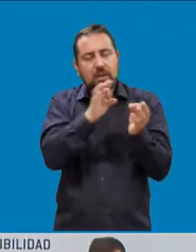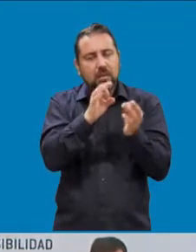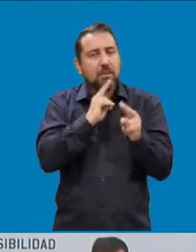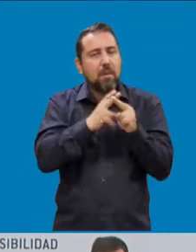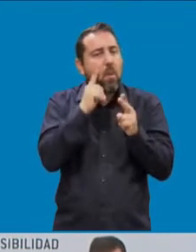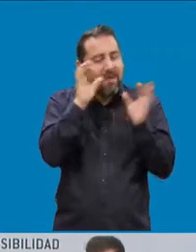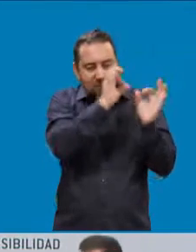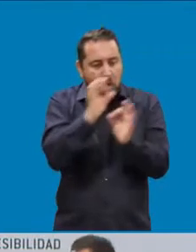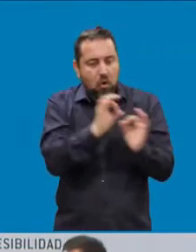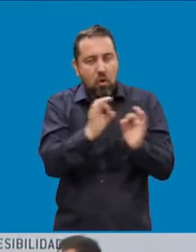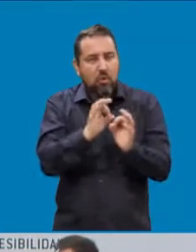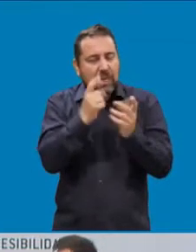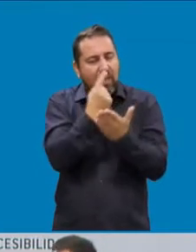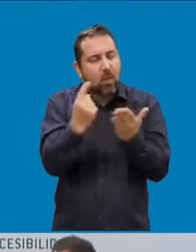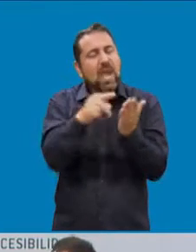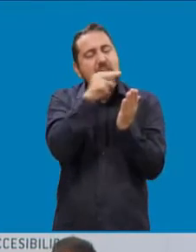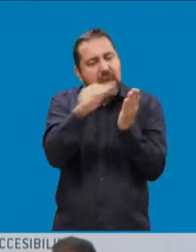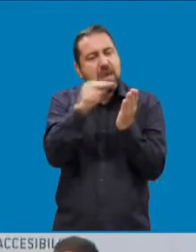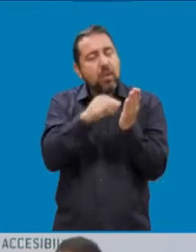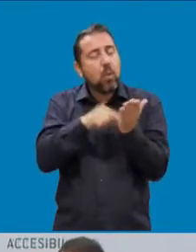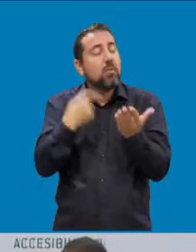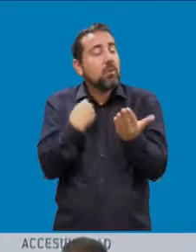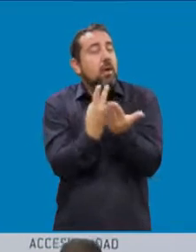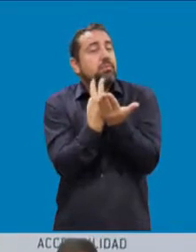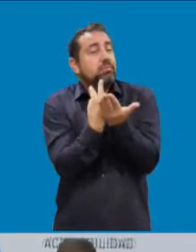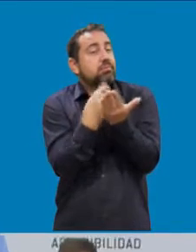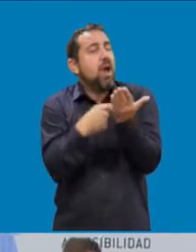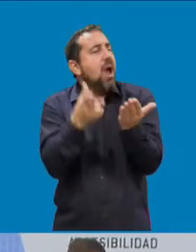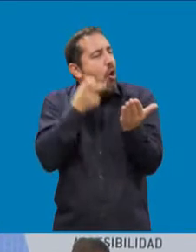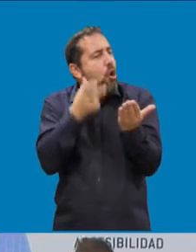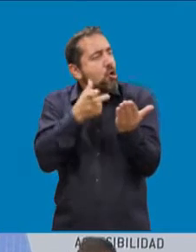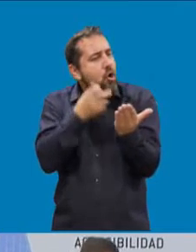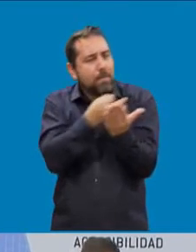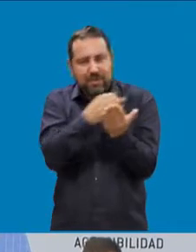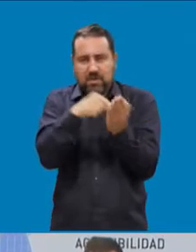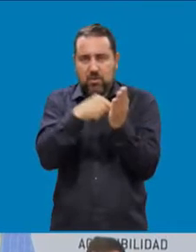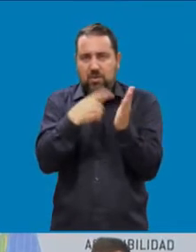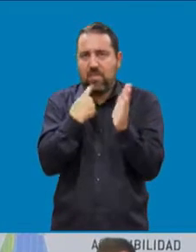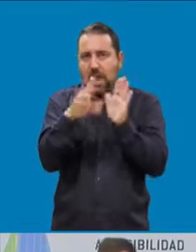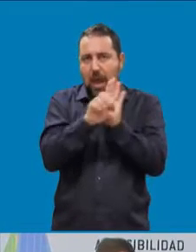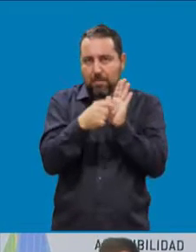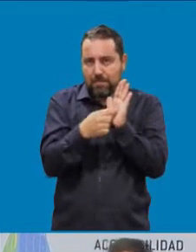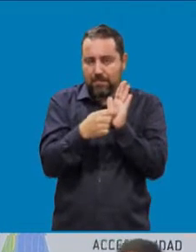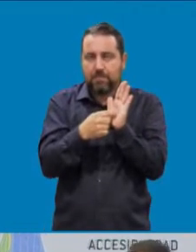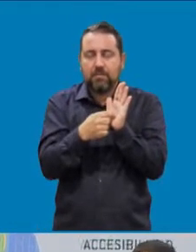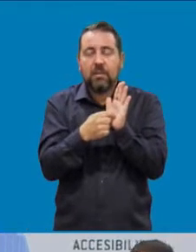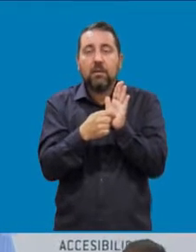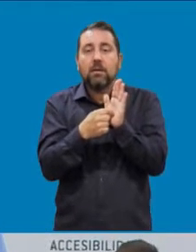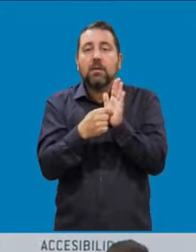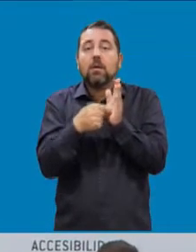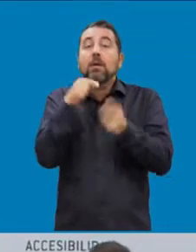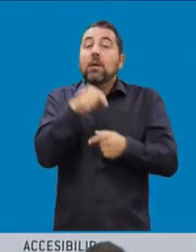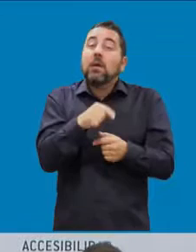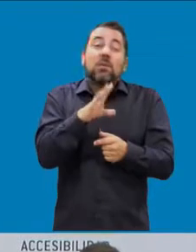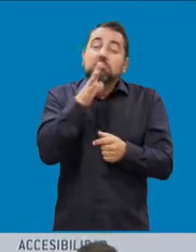iba siguiendo correctamente el foco cada uno de ellos, y que se iba leyendo, se iba oyendo lo que decía la app móvil.